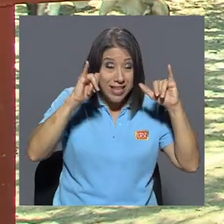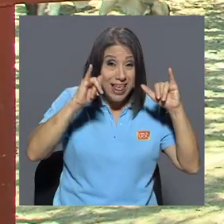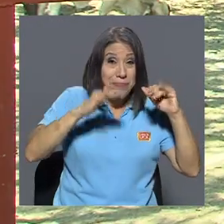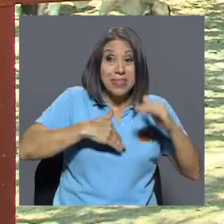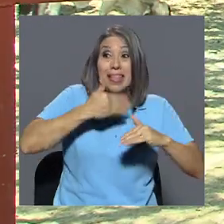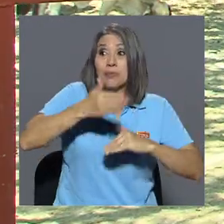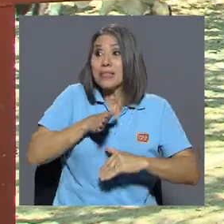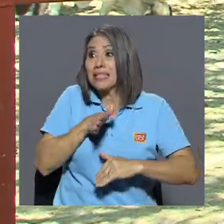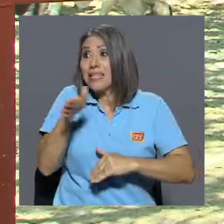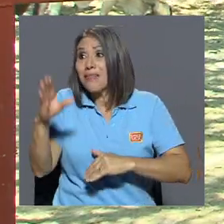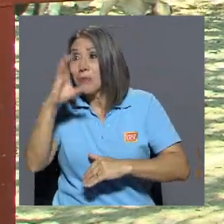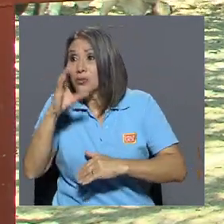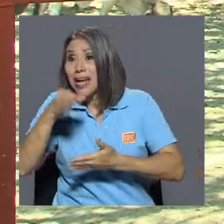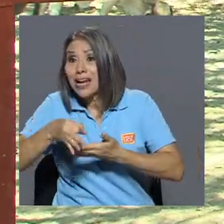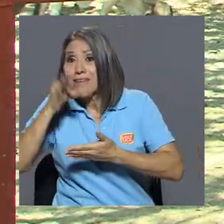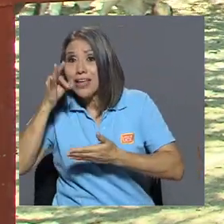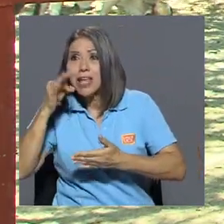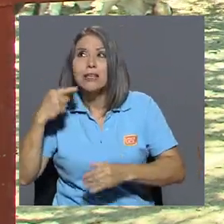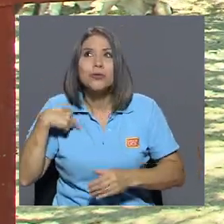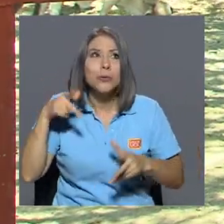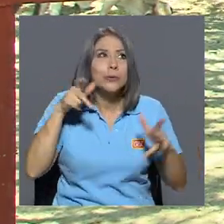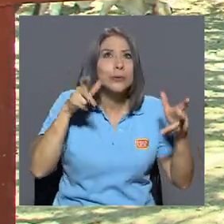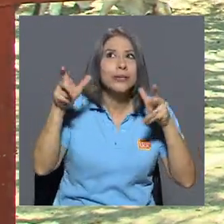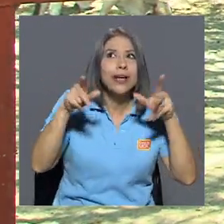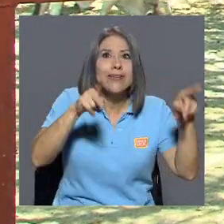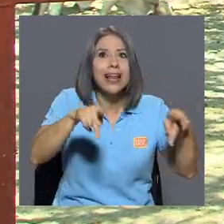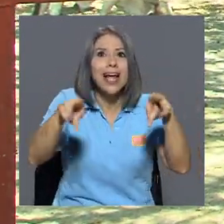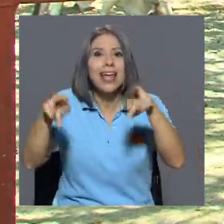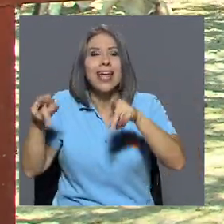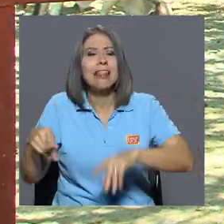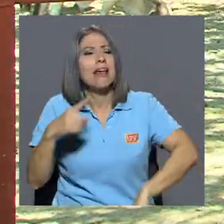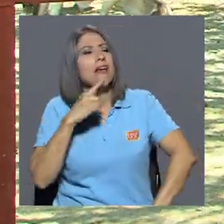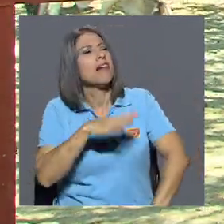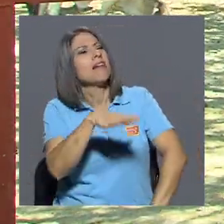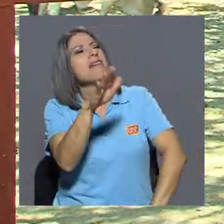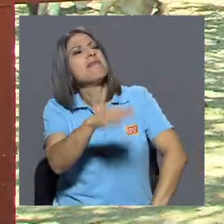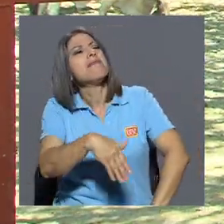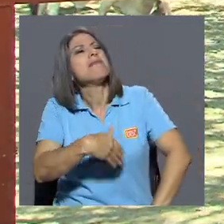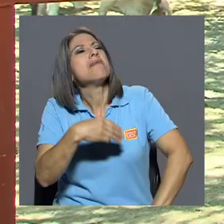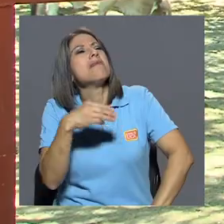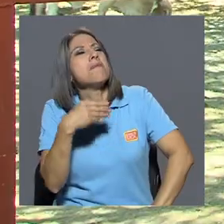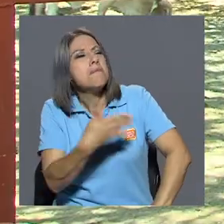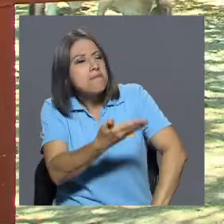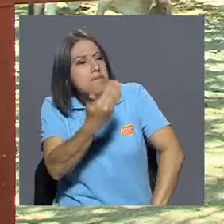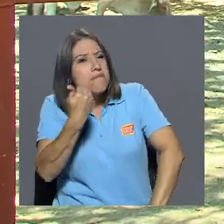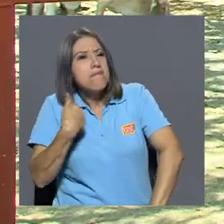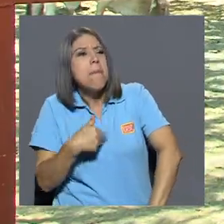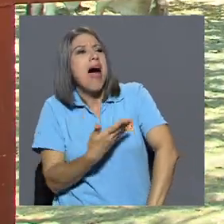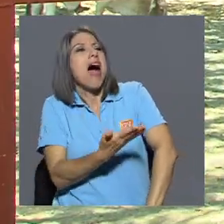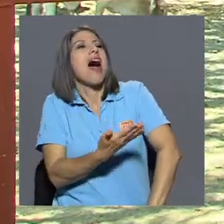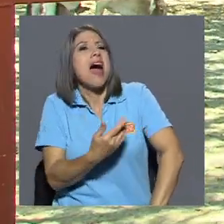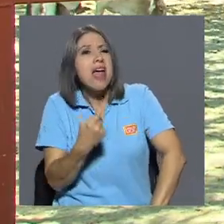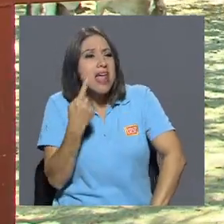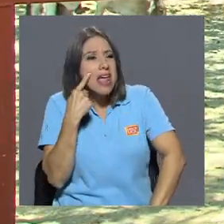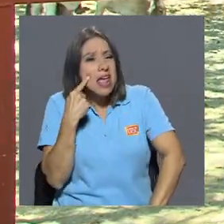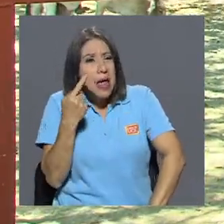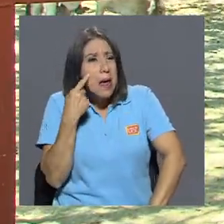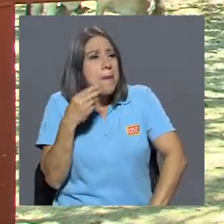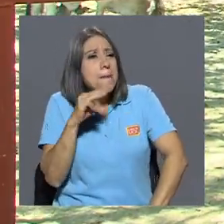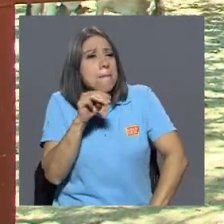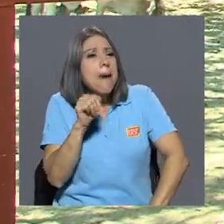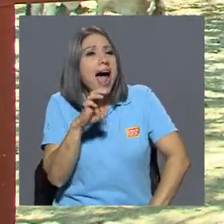usted en los tramos nada más oía. Mae, vio ese mae que tiene Canal 4